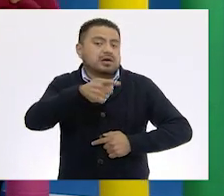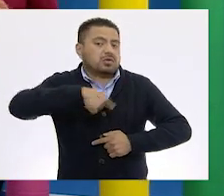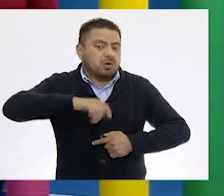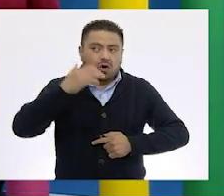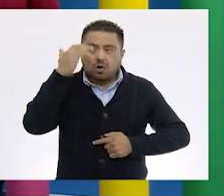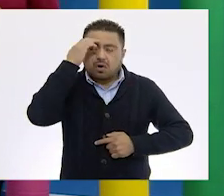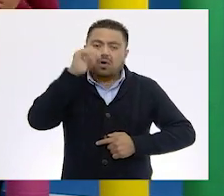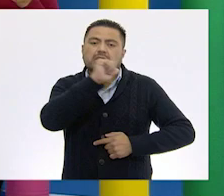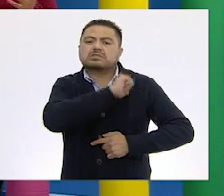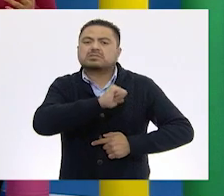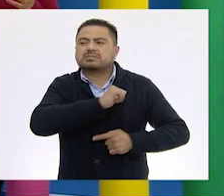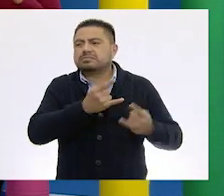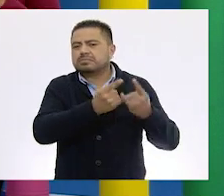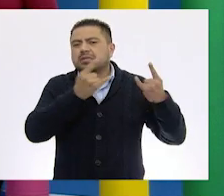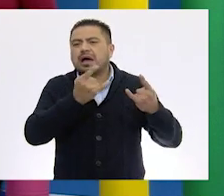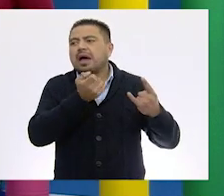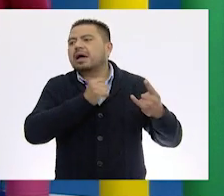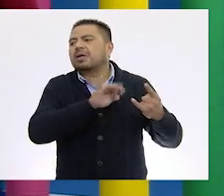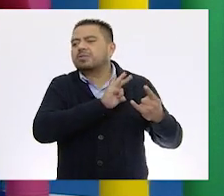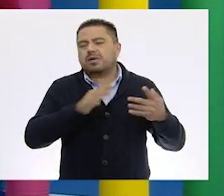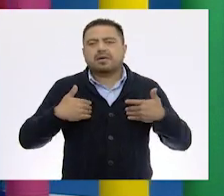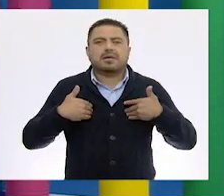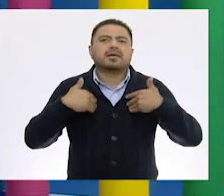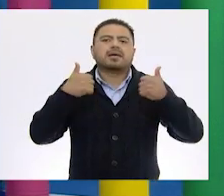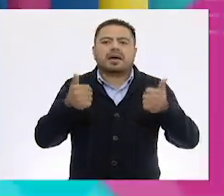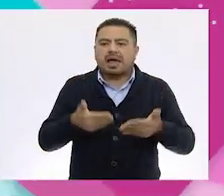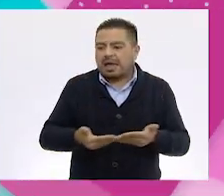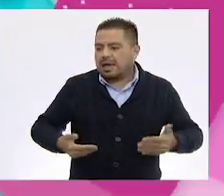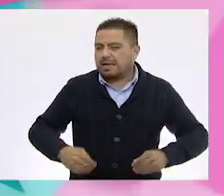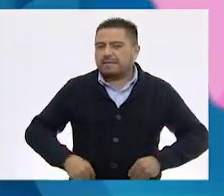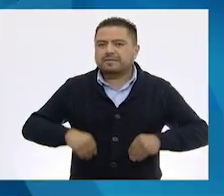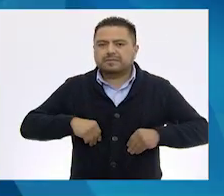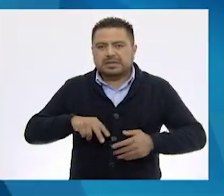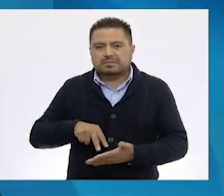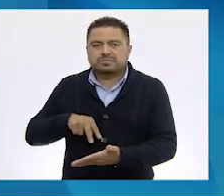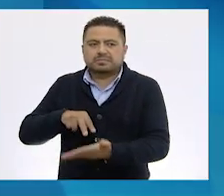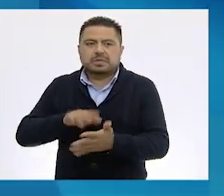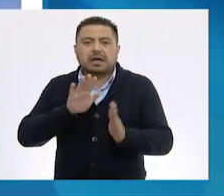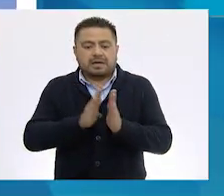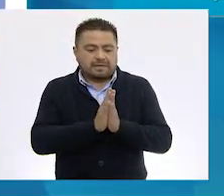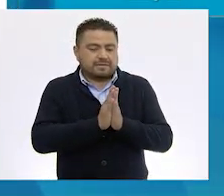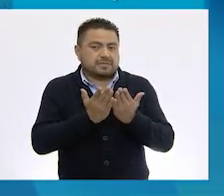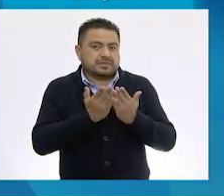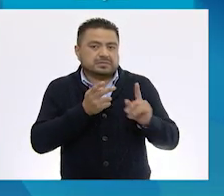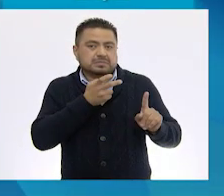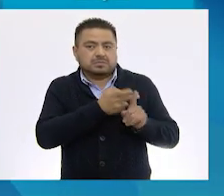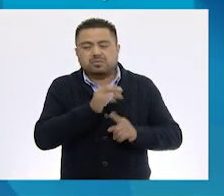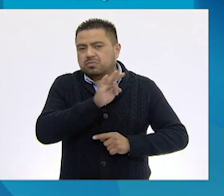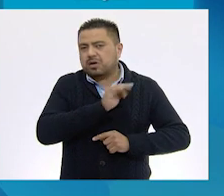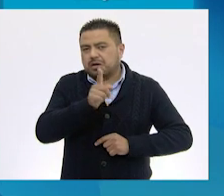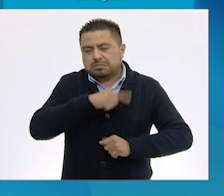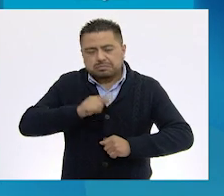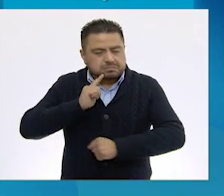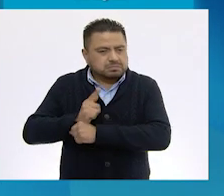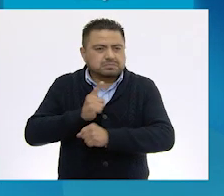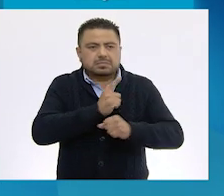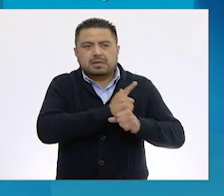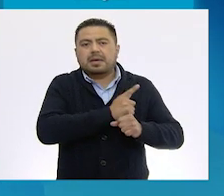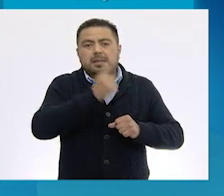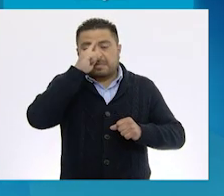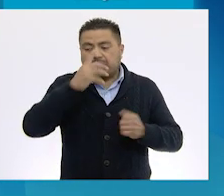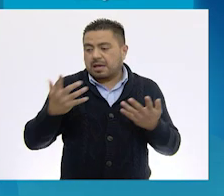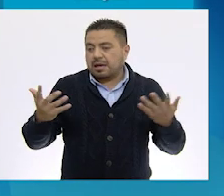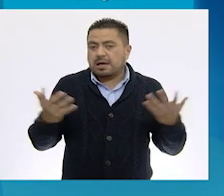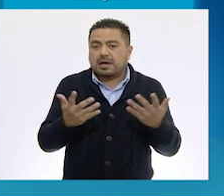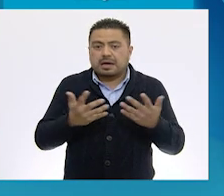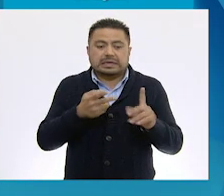de nuestro pasado y así comprendiéramos nuestro presente. En nuestro libro de texto podemos observar que para la